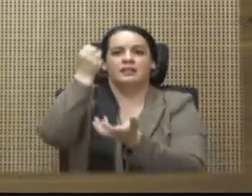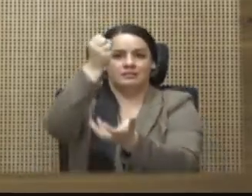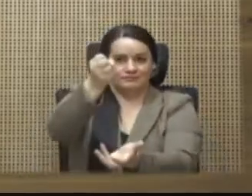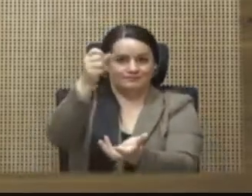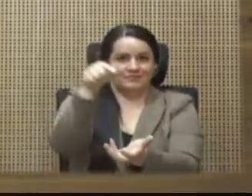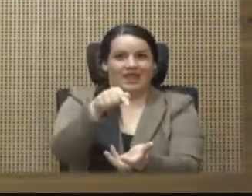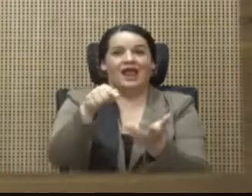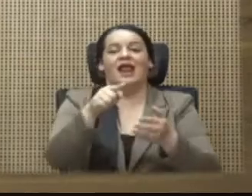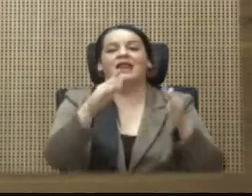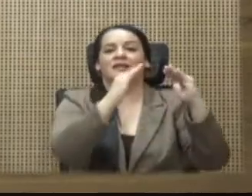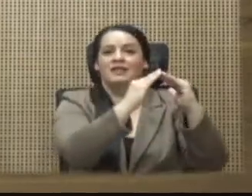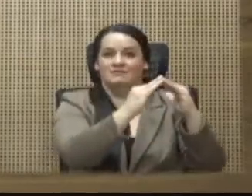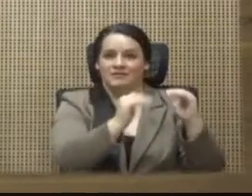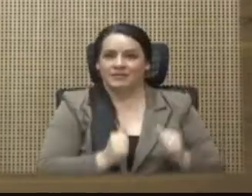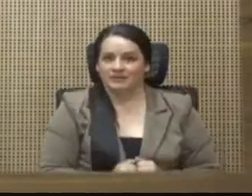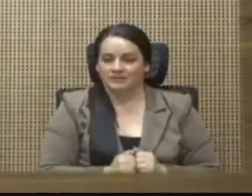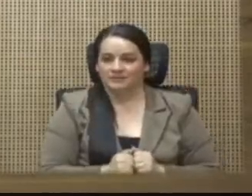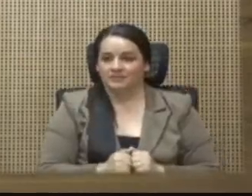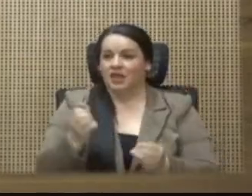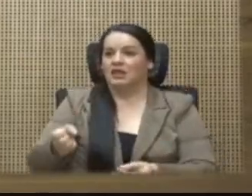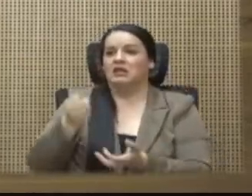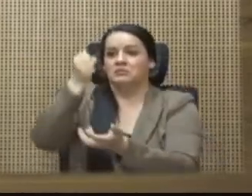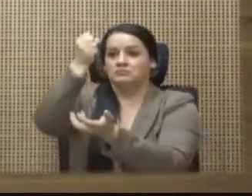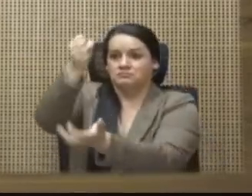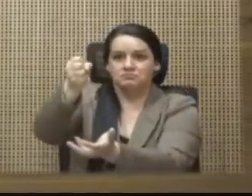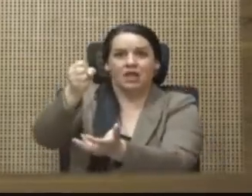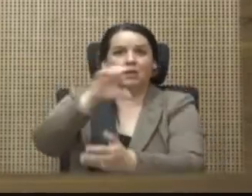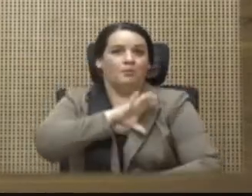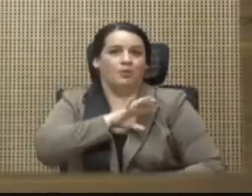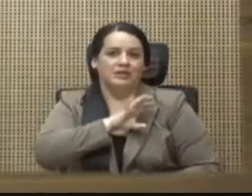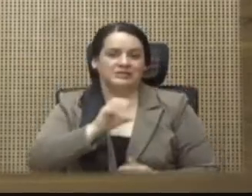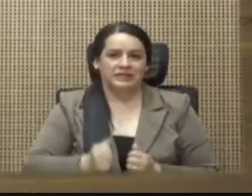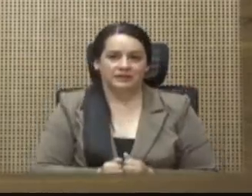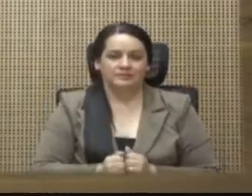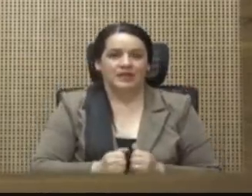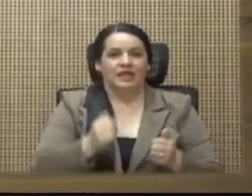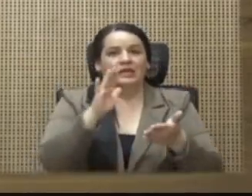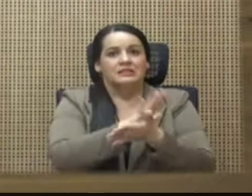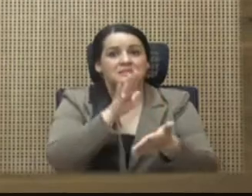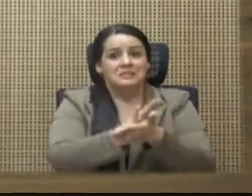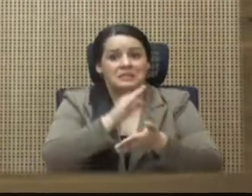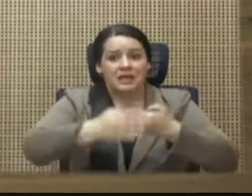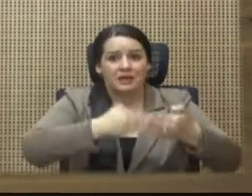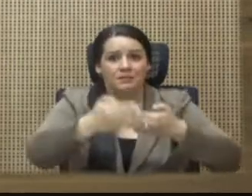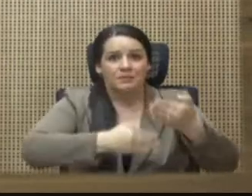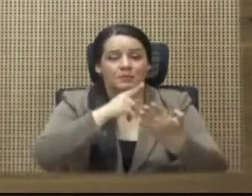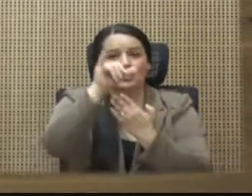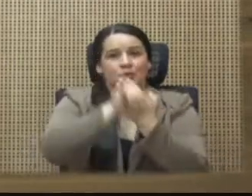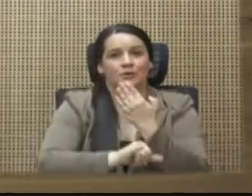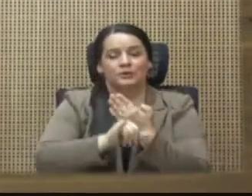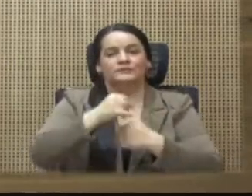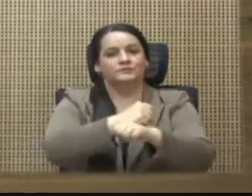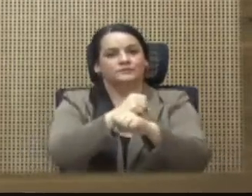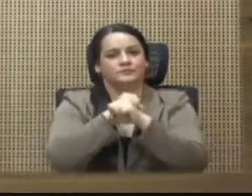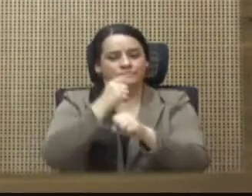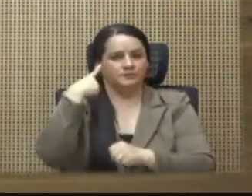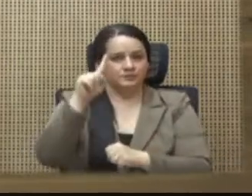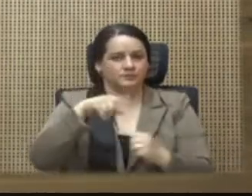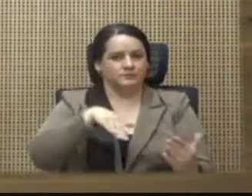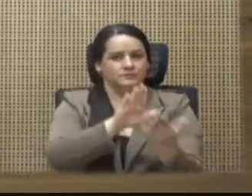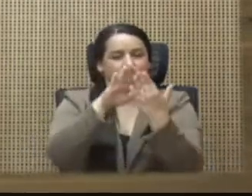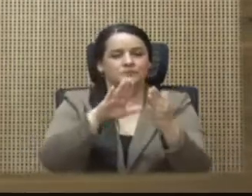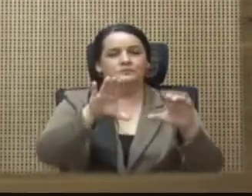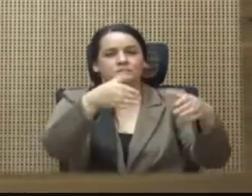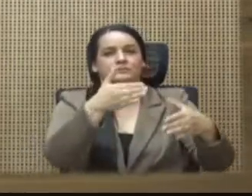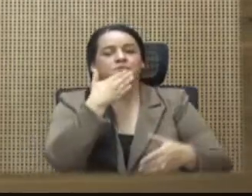los policías, al tramitar proyectos de seguridad para enfrentar la criminalidad, al aprobar recursos